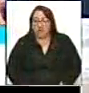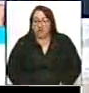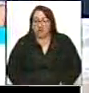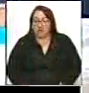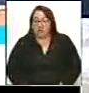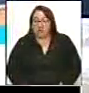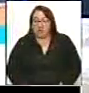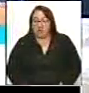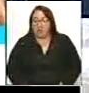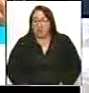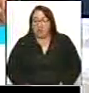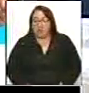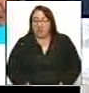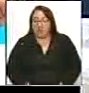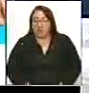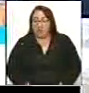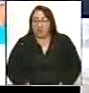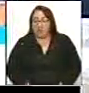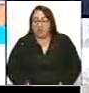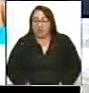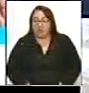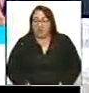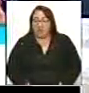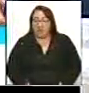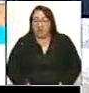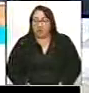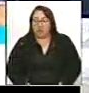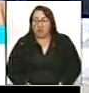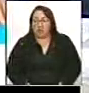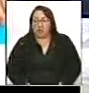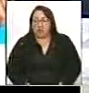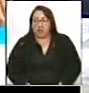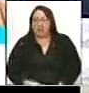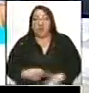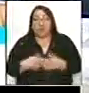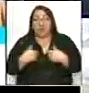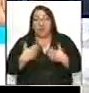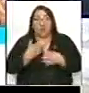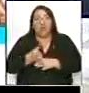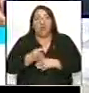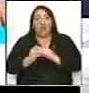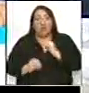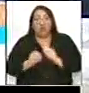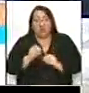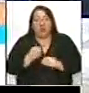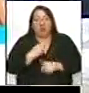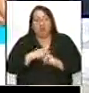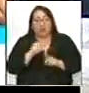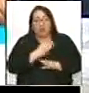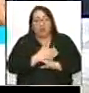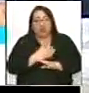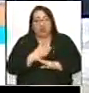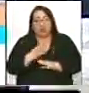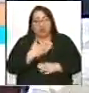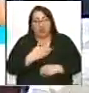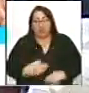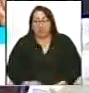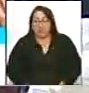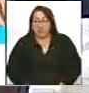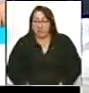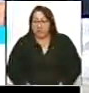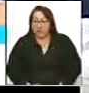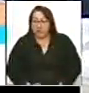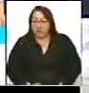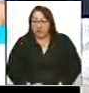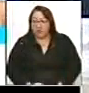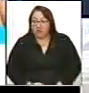con la que tenemos que contar y que tenemos que ir solucionando, pero desde mi punto de vista, presidenta, a